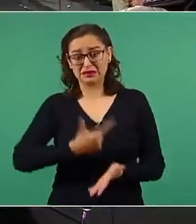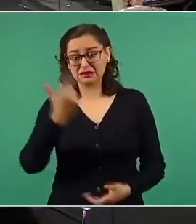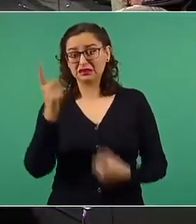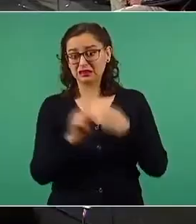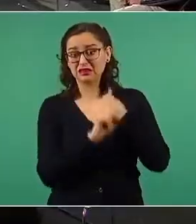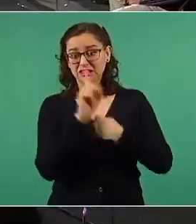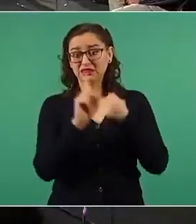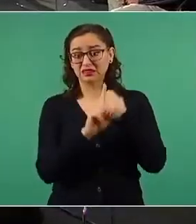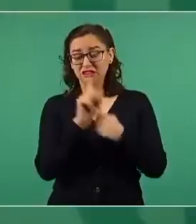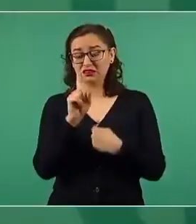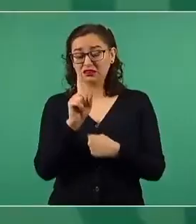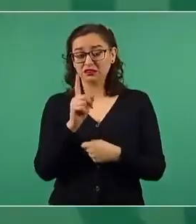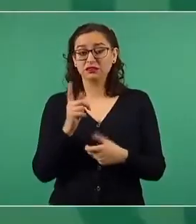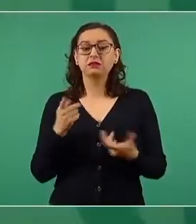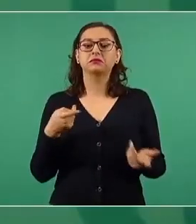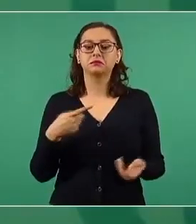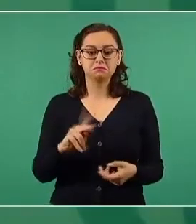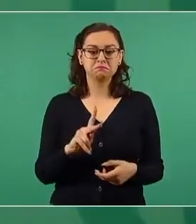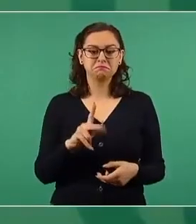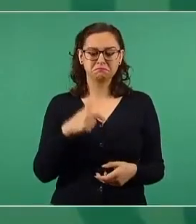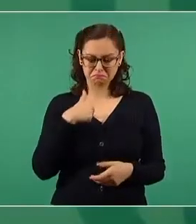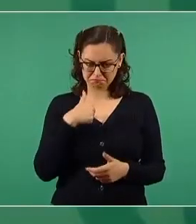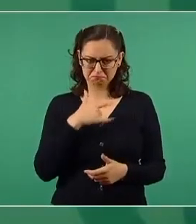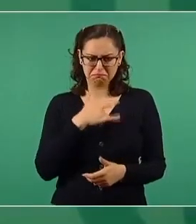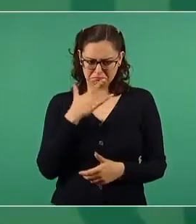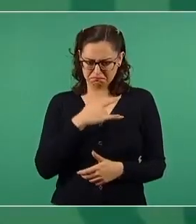allá y estoy optimista.